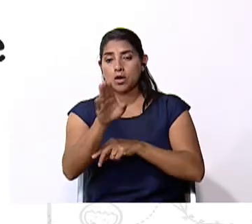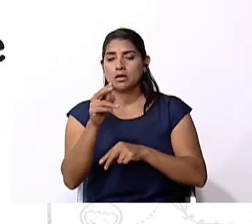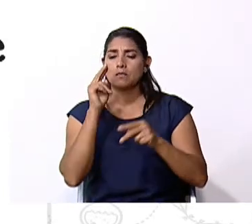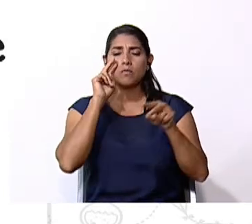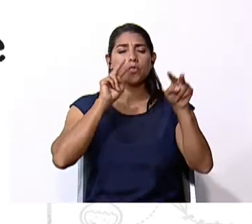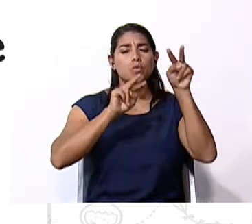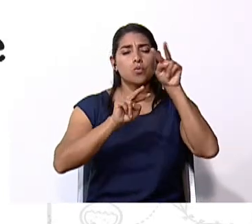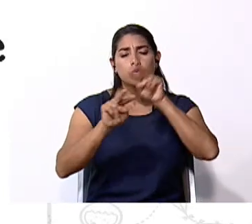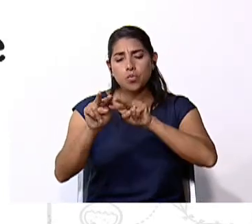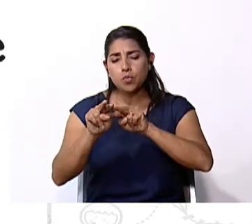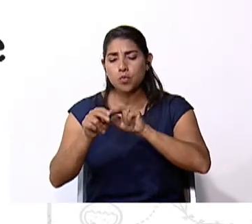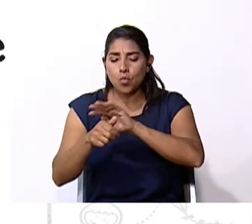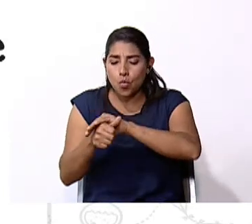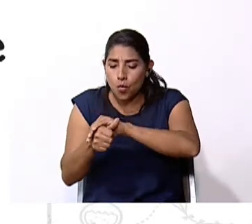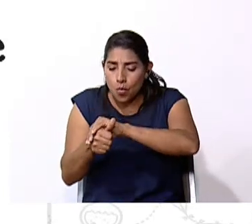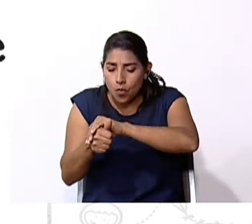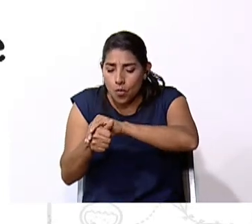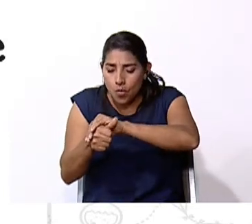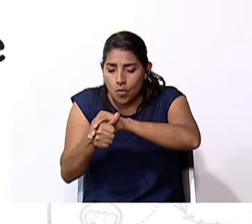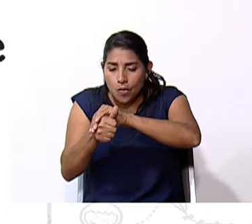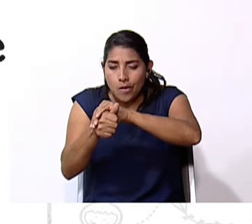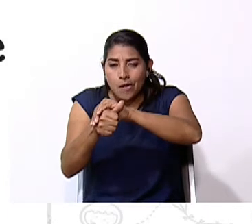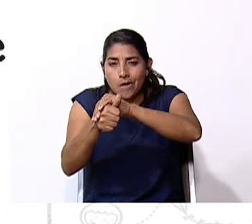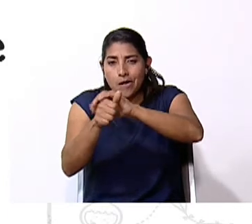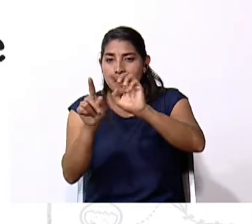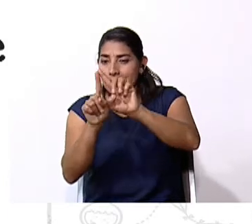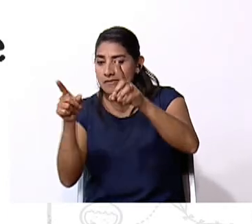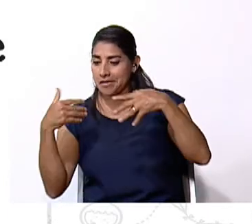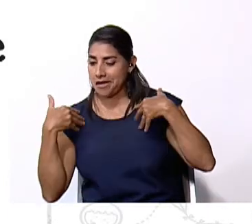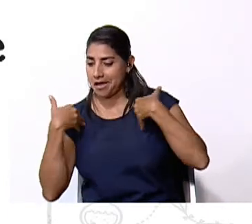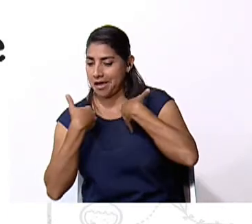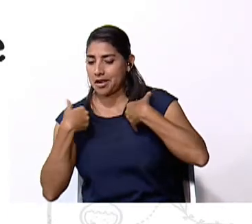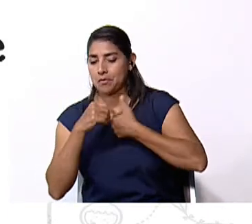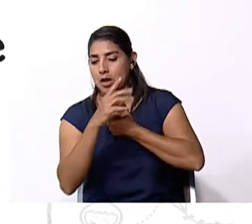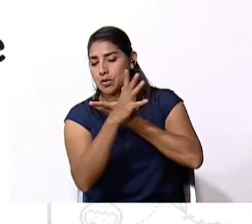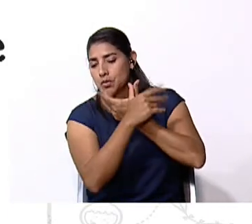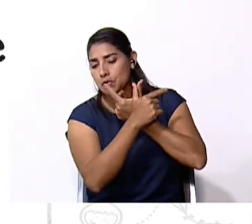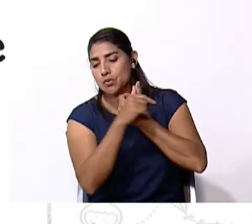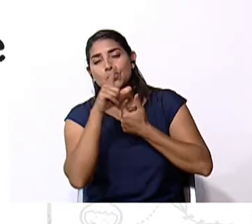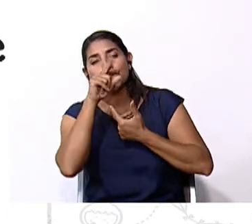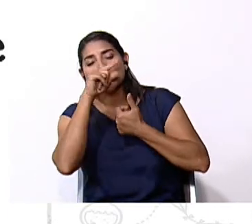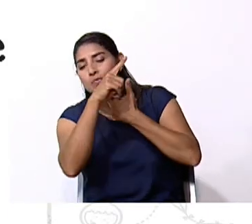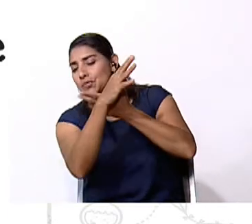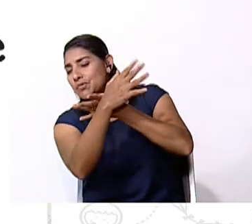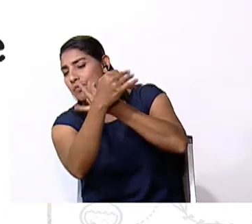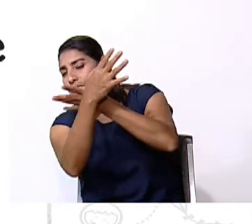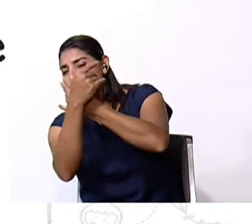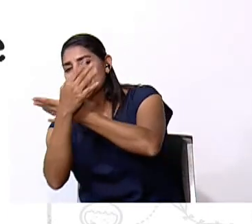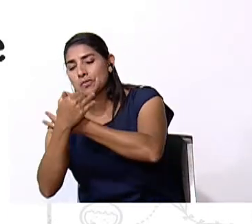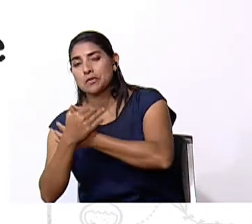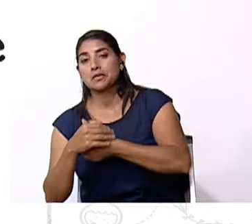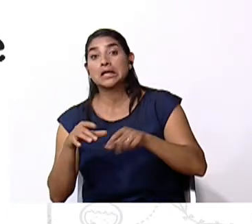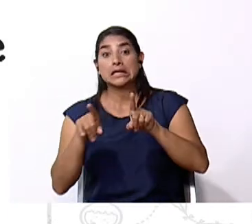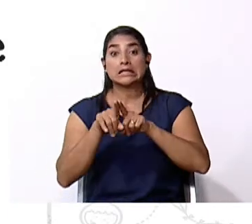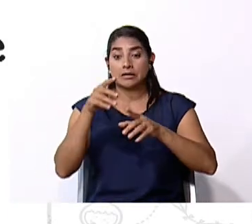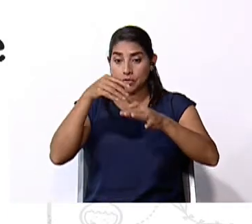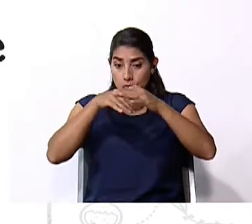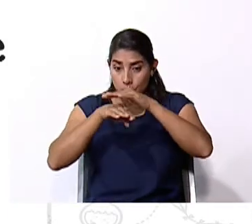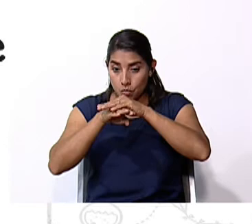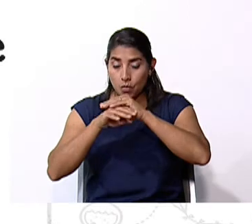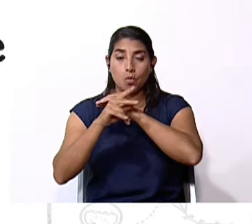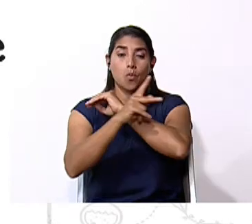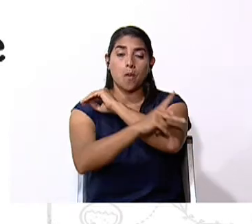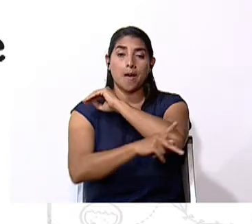observar tortugas y otras especies como aves. A lo interno de nuestro